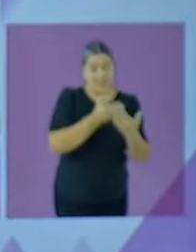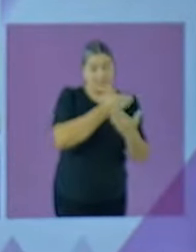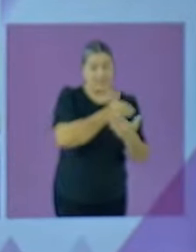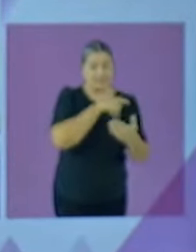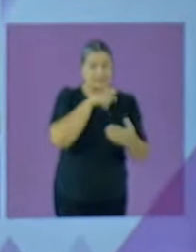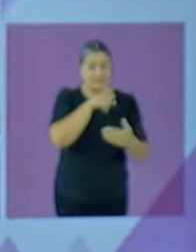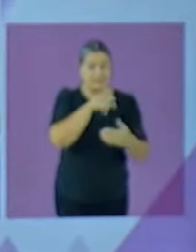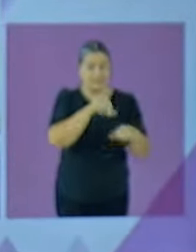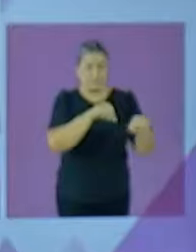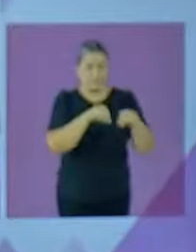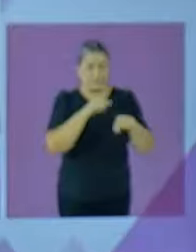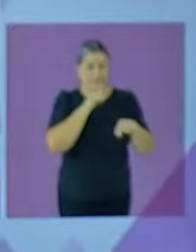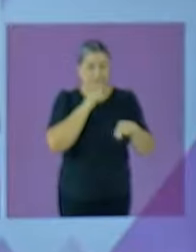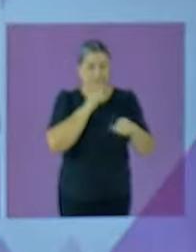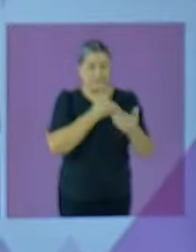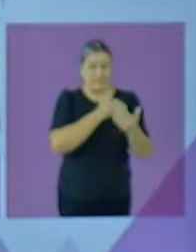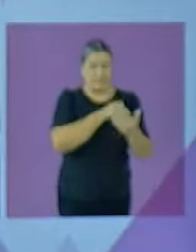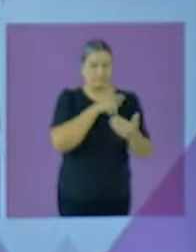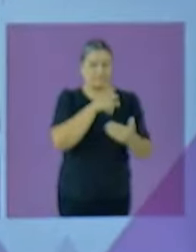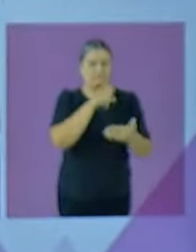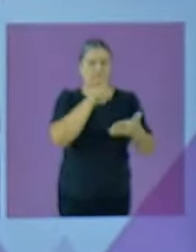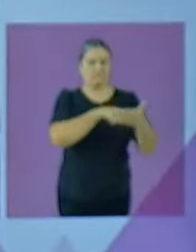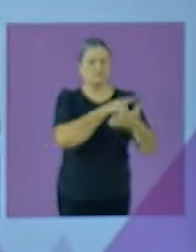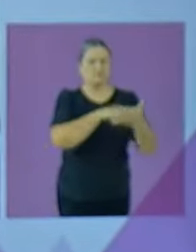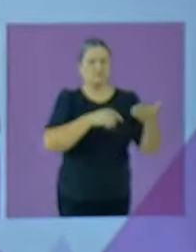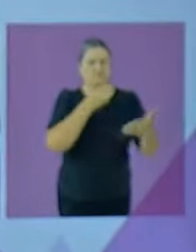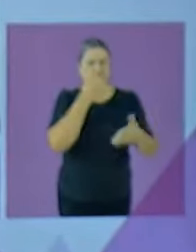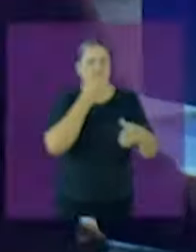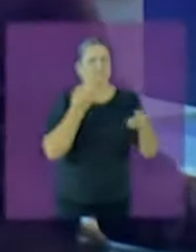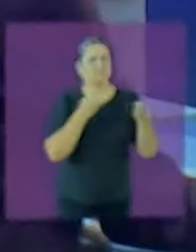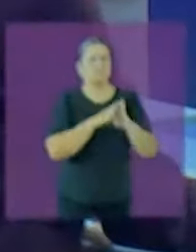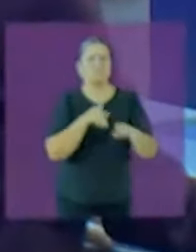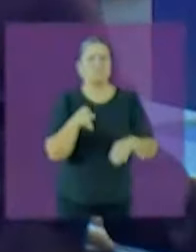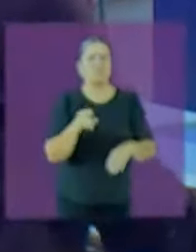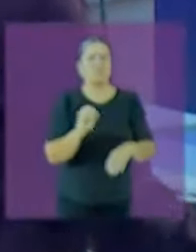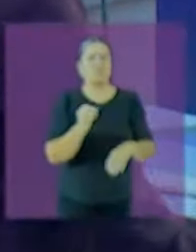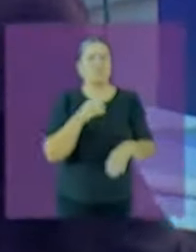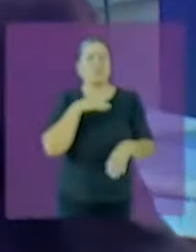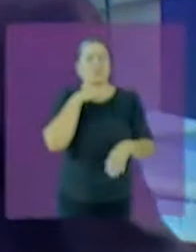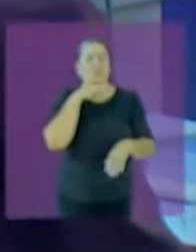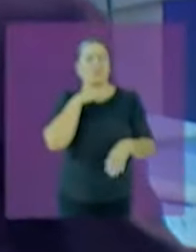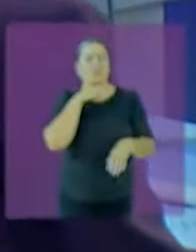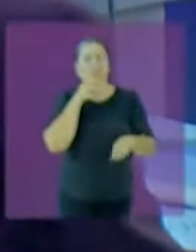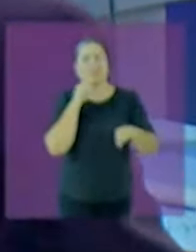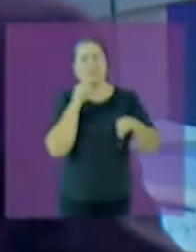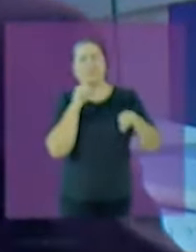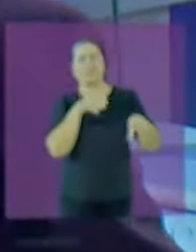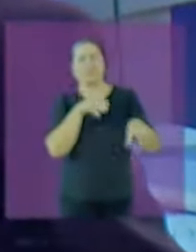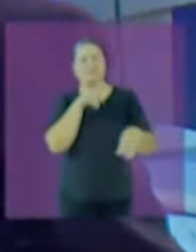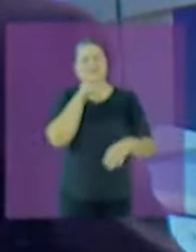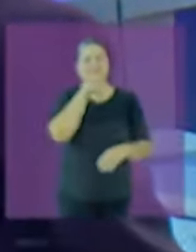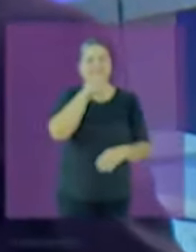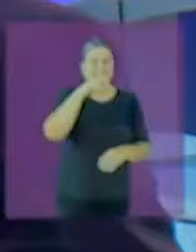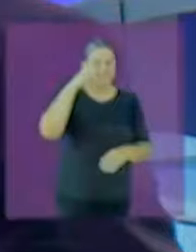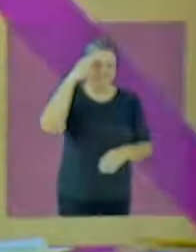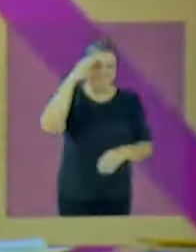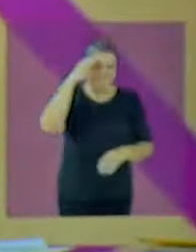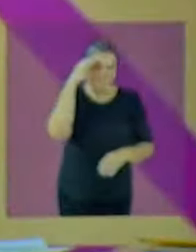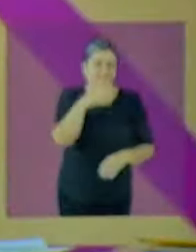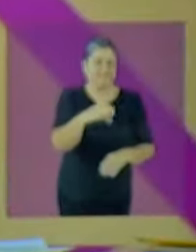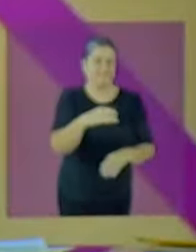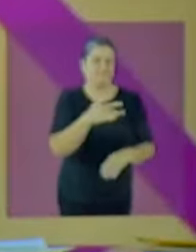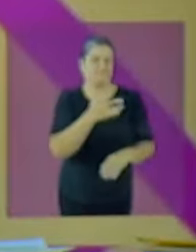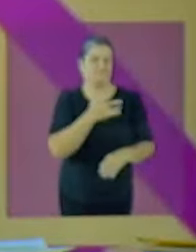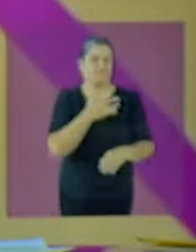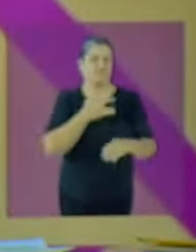sobre todo es fundamental, es básico, es cómo vamos a tener una educación para la primera infancia. Es decir, no hablar de estos